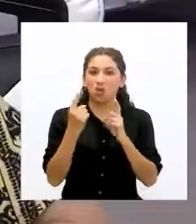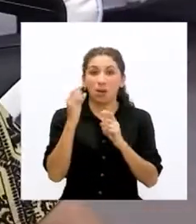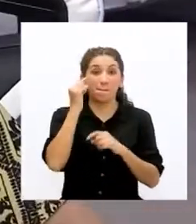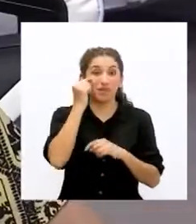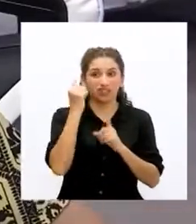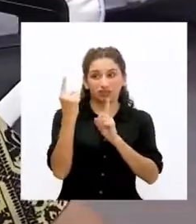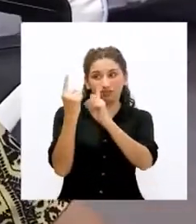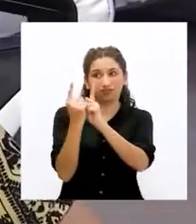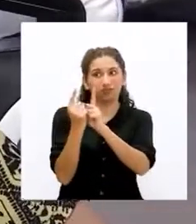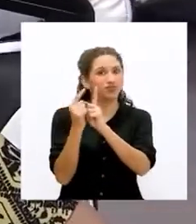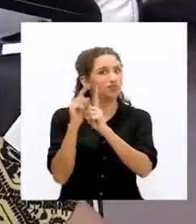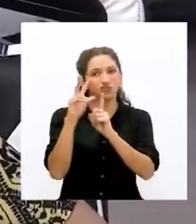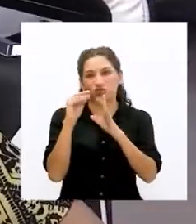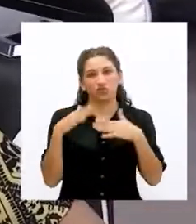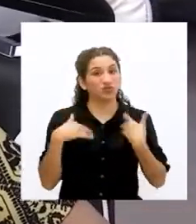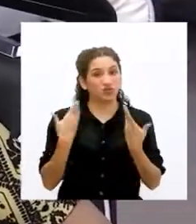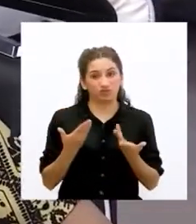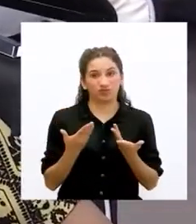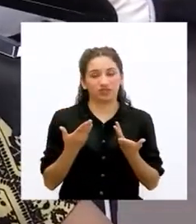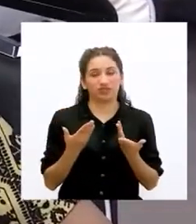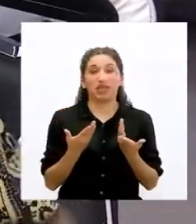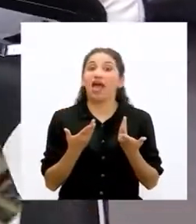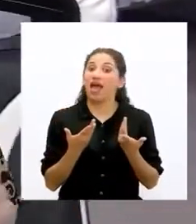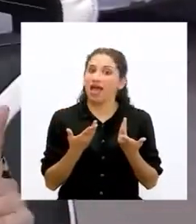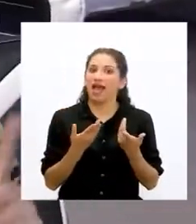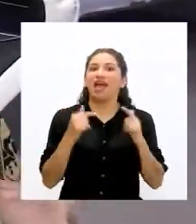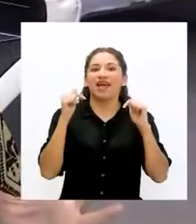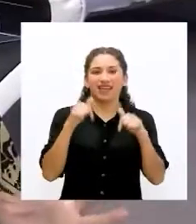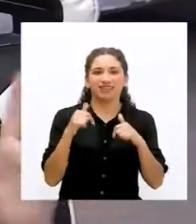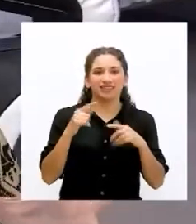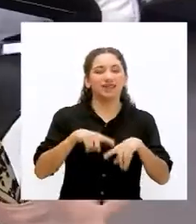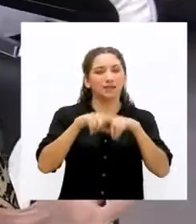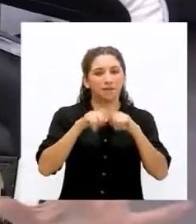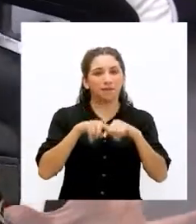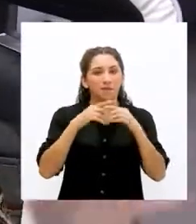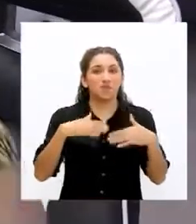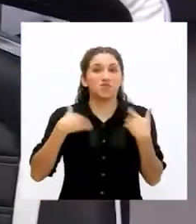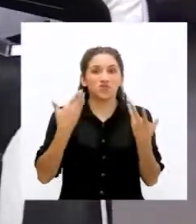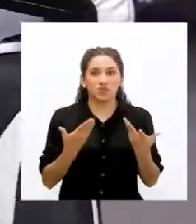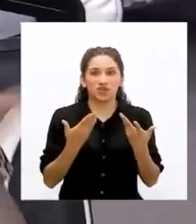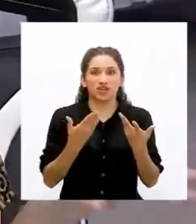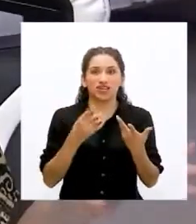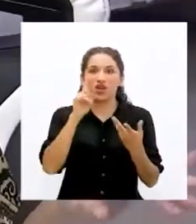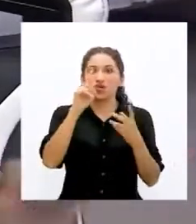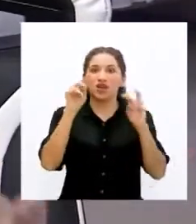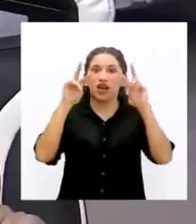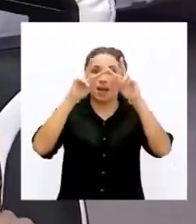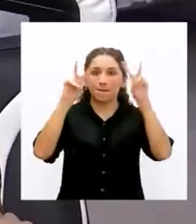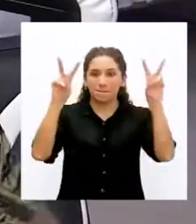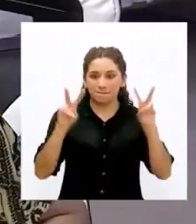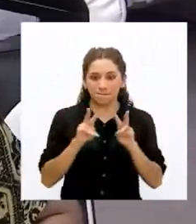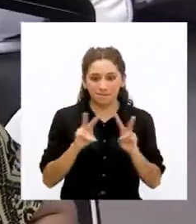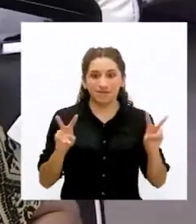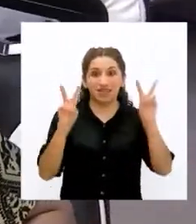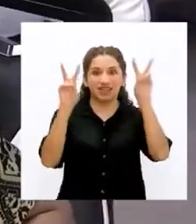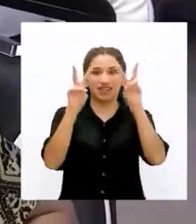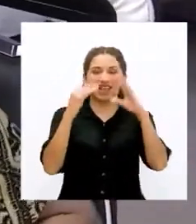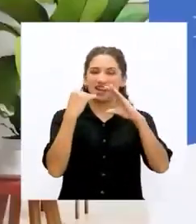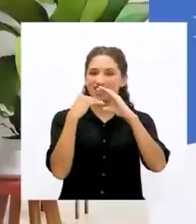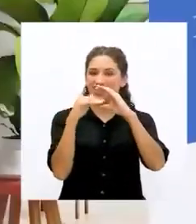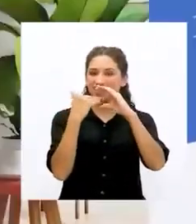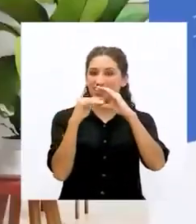presenciales no sea la mejor opción. Esta vez optaré por realizar la encuesta de manera virtual, a través de